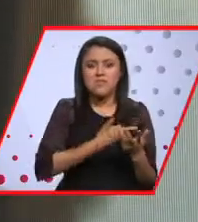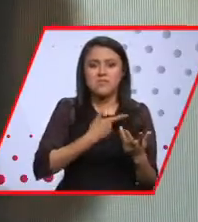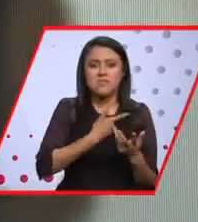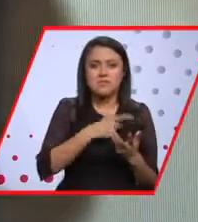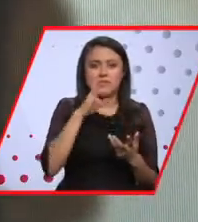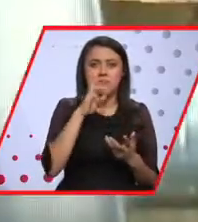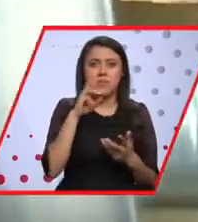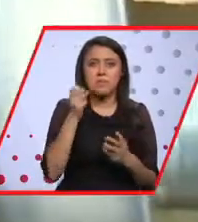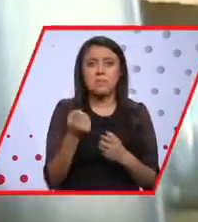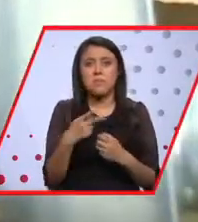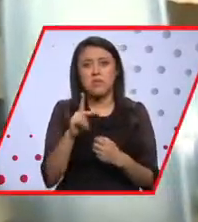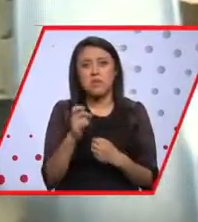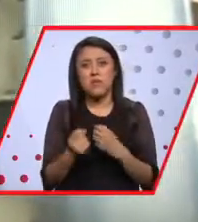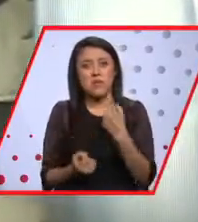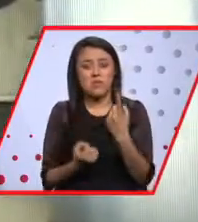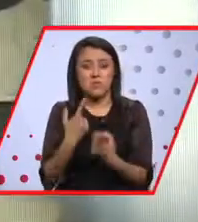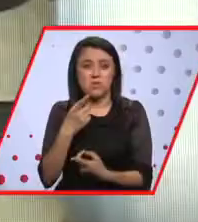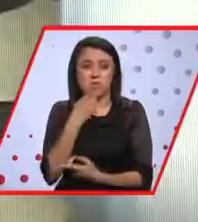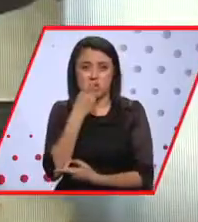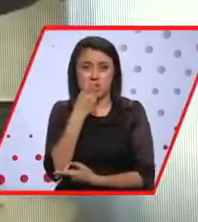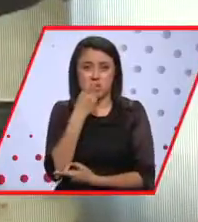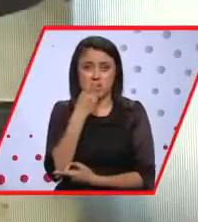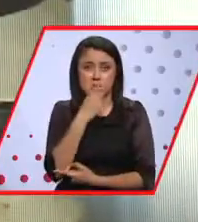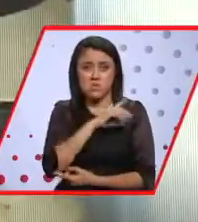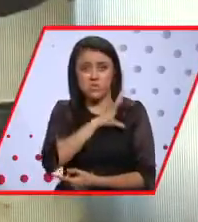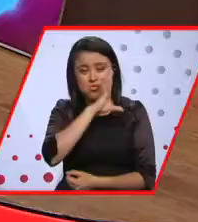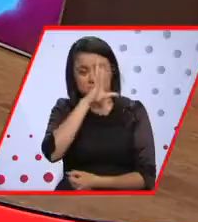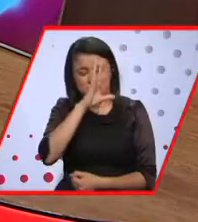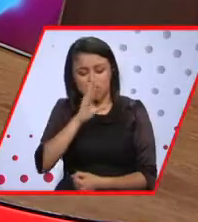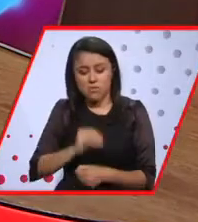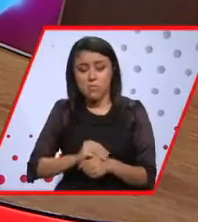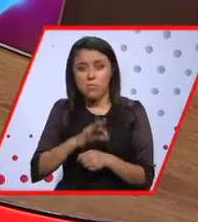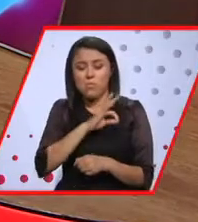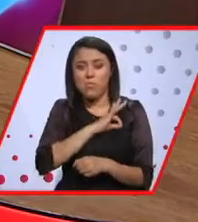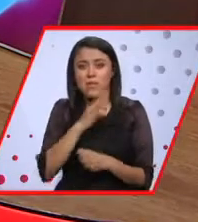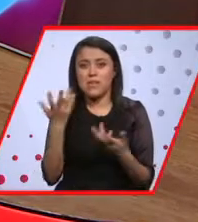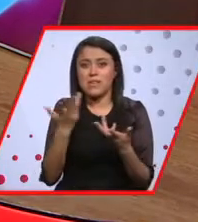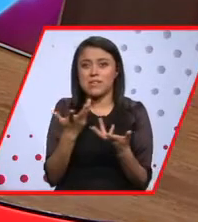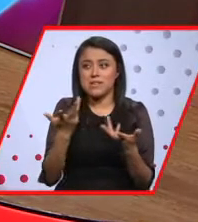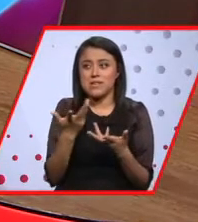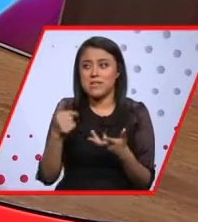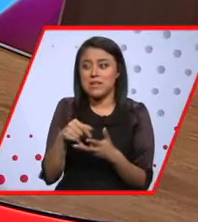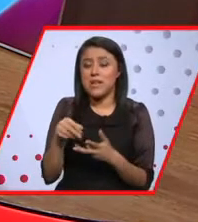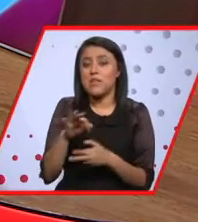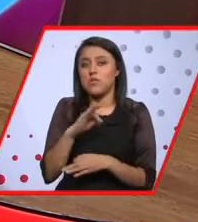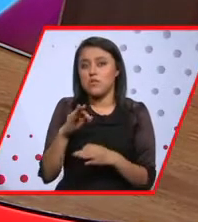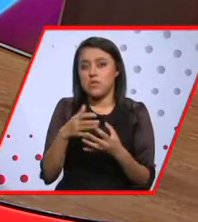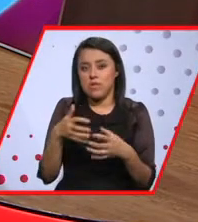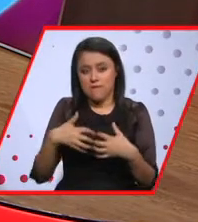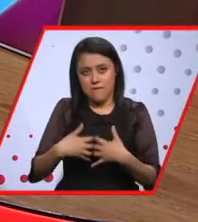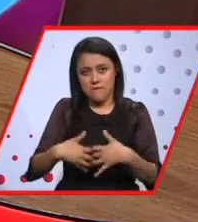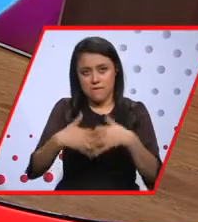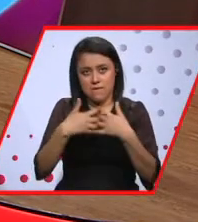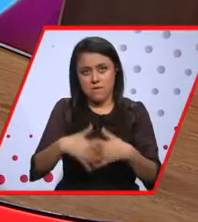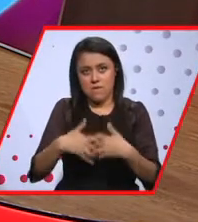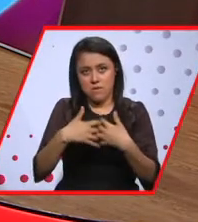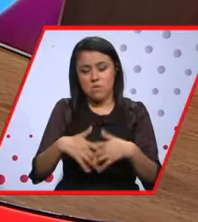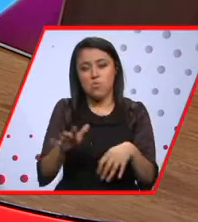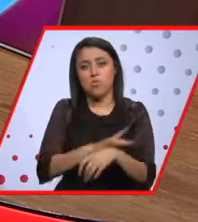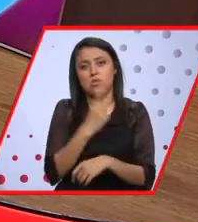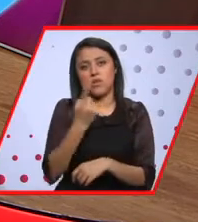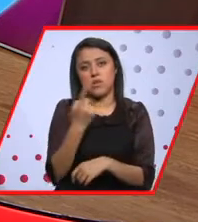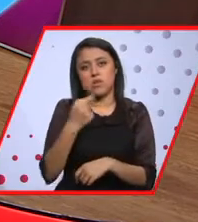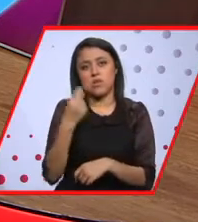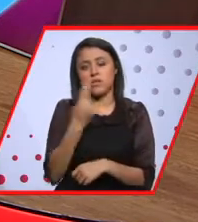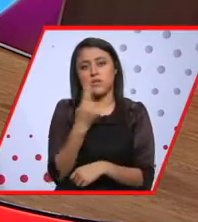mí. Pero hay quien le gusta todo exactamente a la perfección y esto quiere decir que está semi-industrializado porque sí se necesita el trabajo